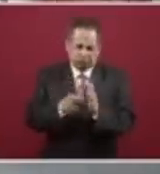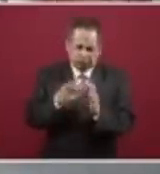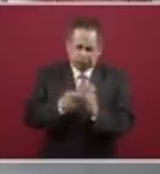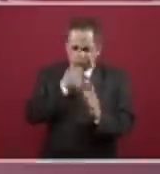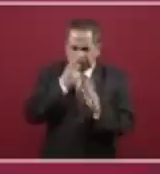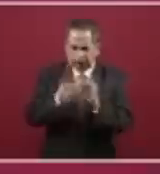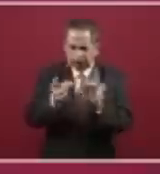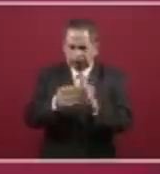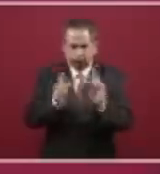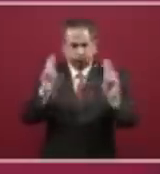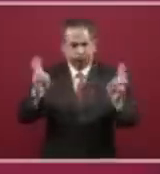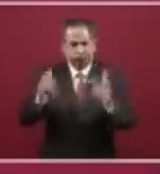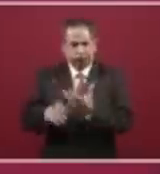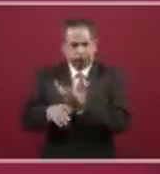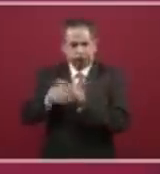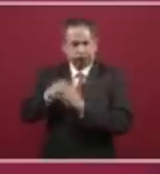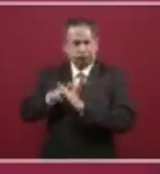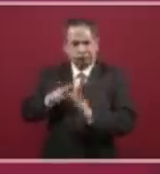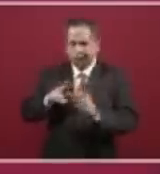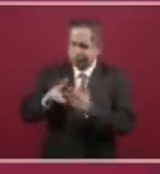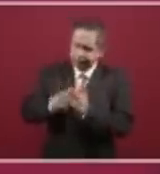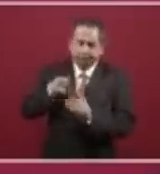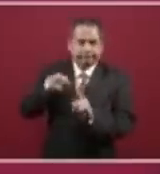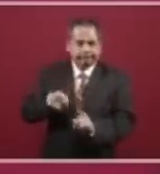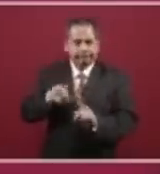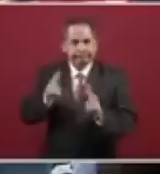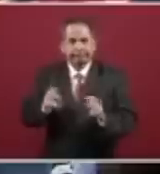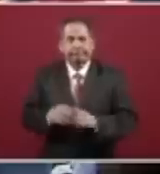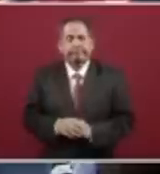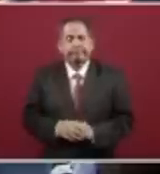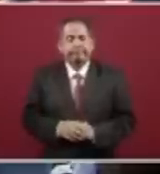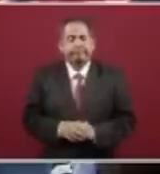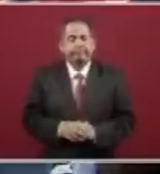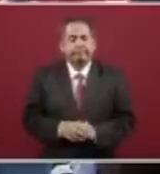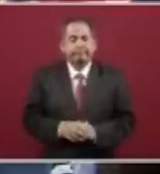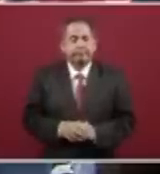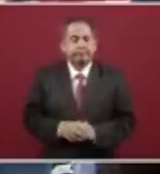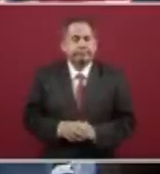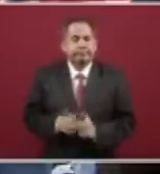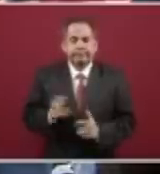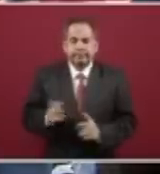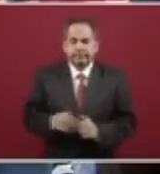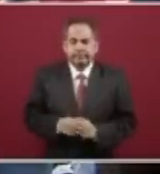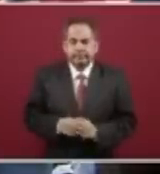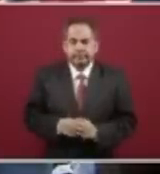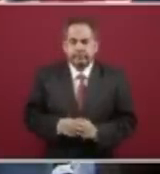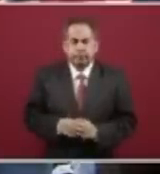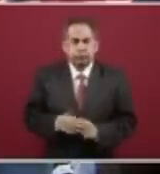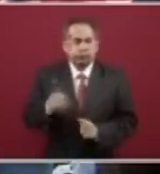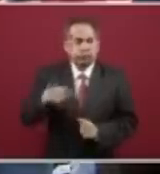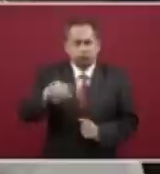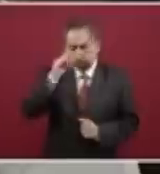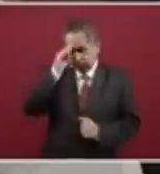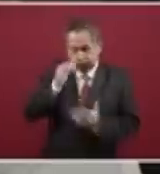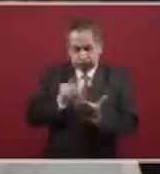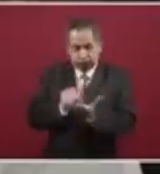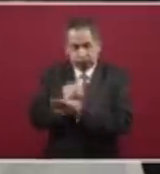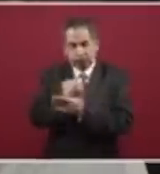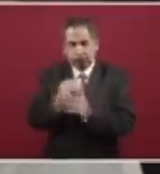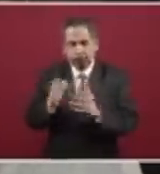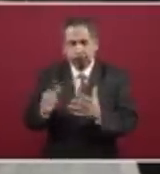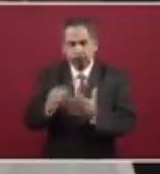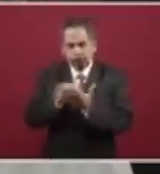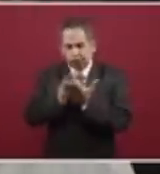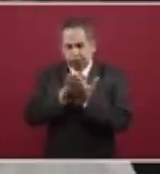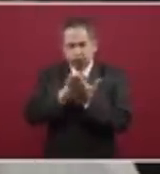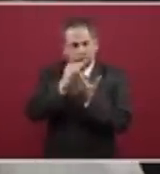este tema de los migrantes esto decisión este registro